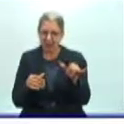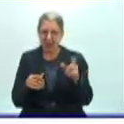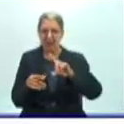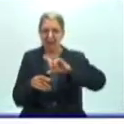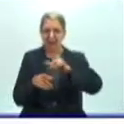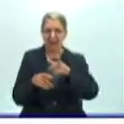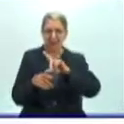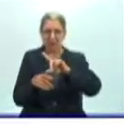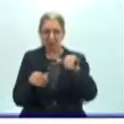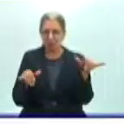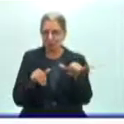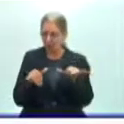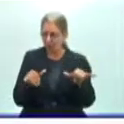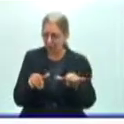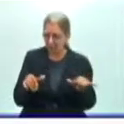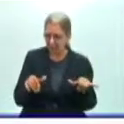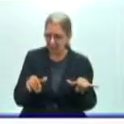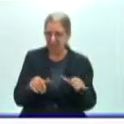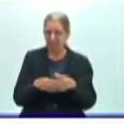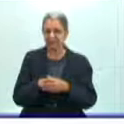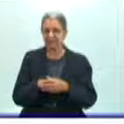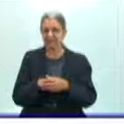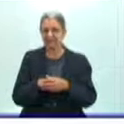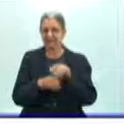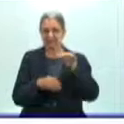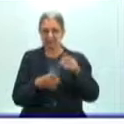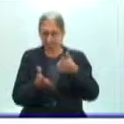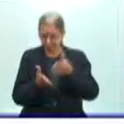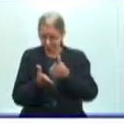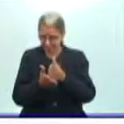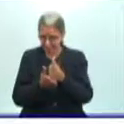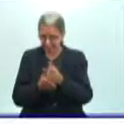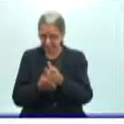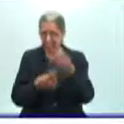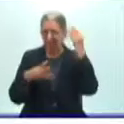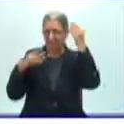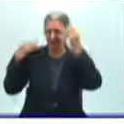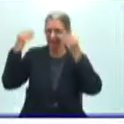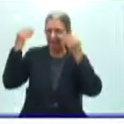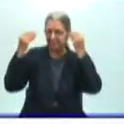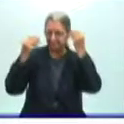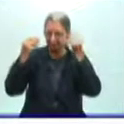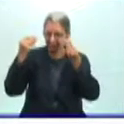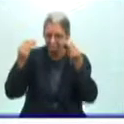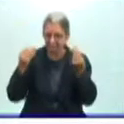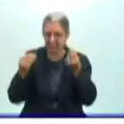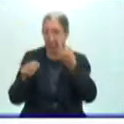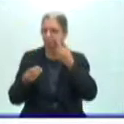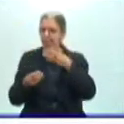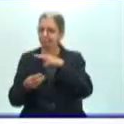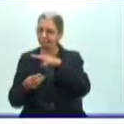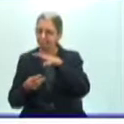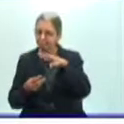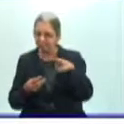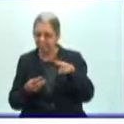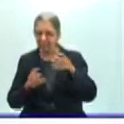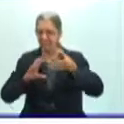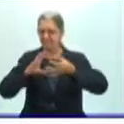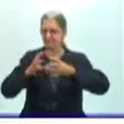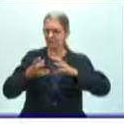iguales. Y ahora vamos a continuar haciendo el análisis, observando la